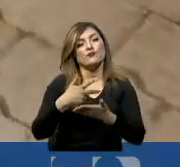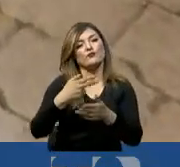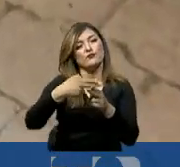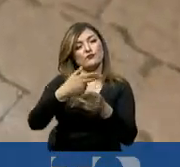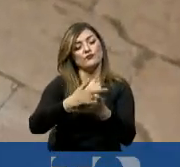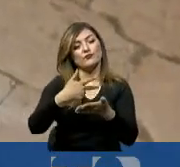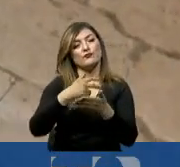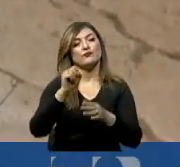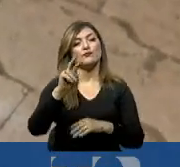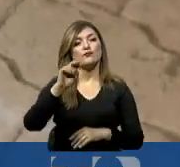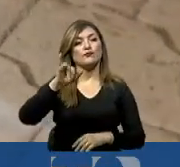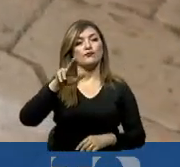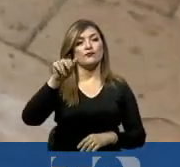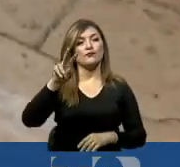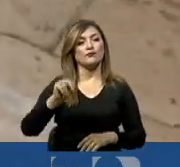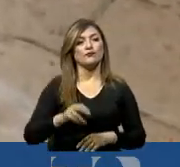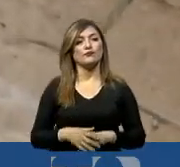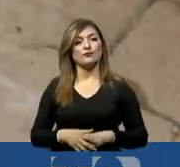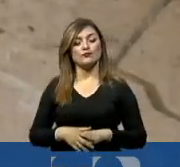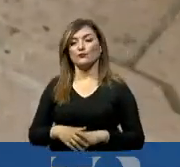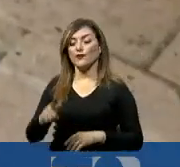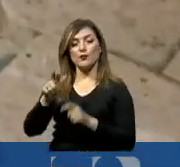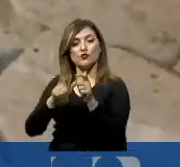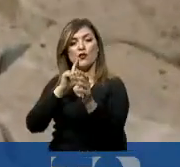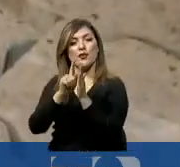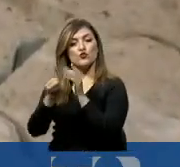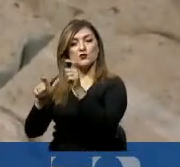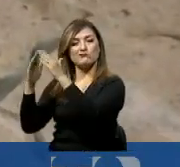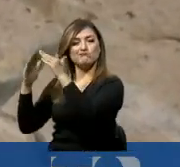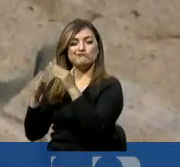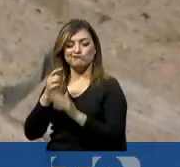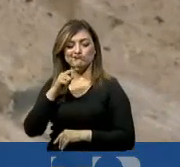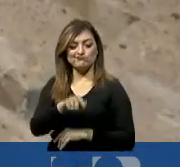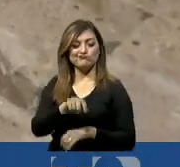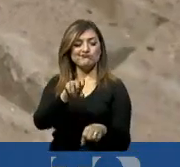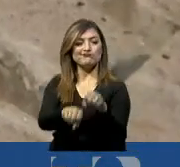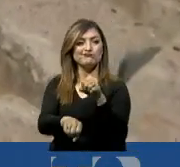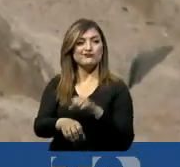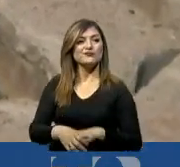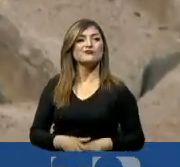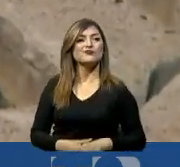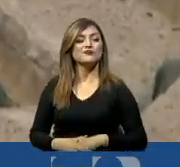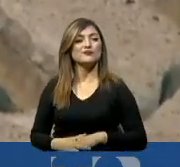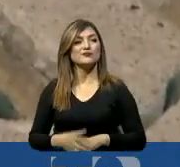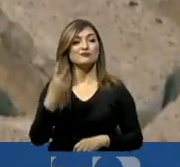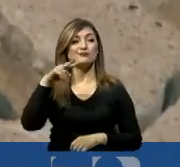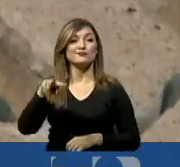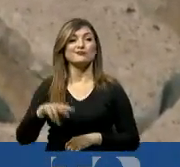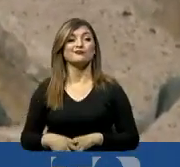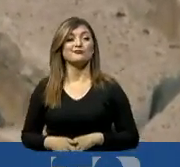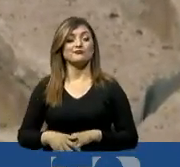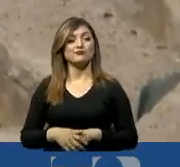sector de San Juan. Venimos a recoger las denuncias de los ciudadanos, de los vecinos de acá, y vean ustedes en qué condiciones se encuentra esta obra,